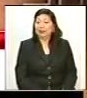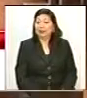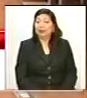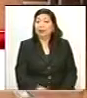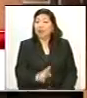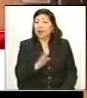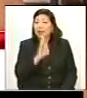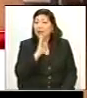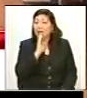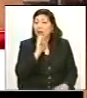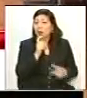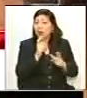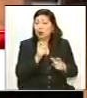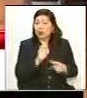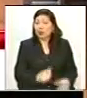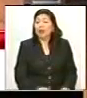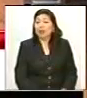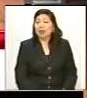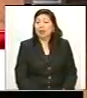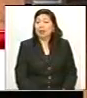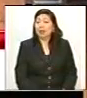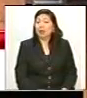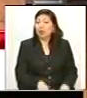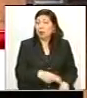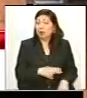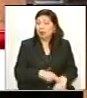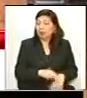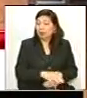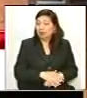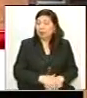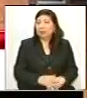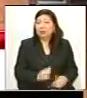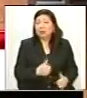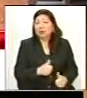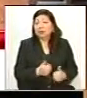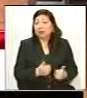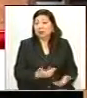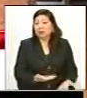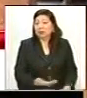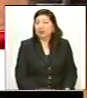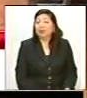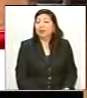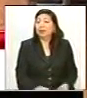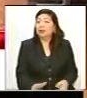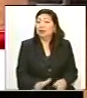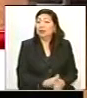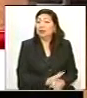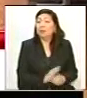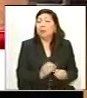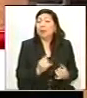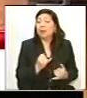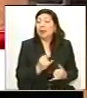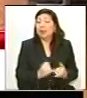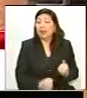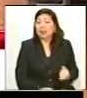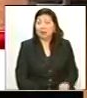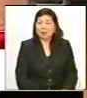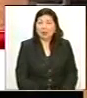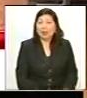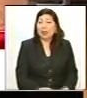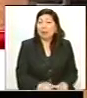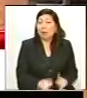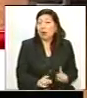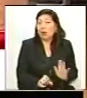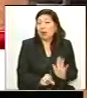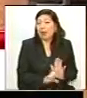habla de la acción de control concurrente, que normalmente es al final de una obra que está culminada o terminada. Pero, por